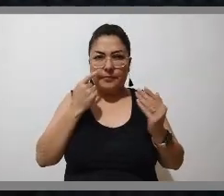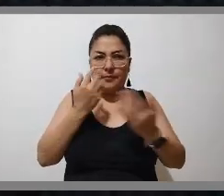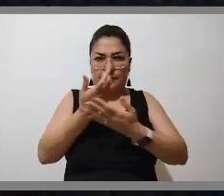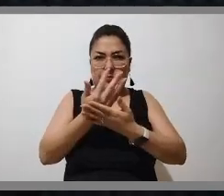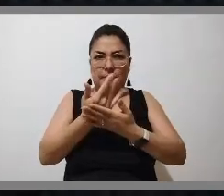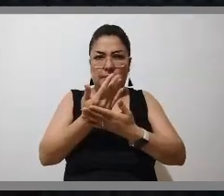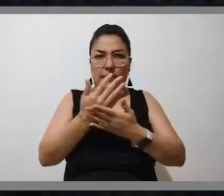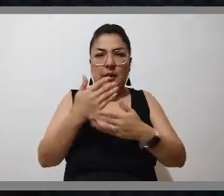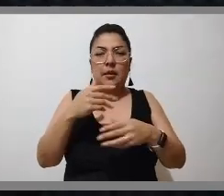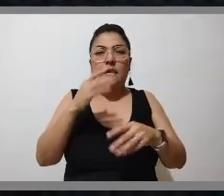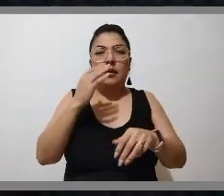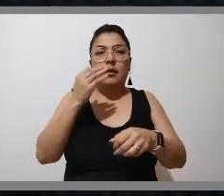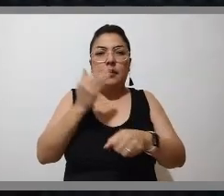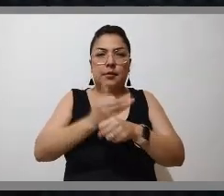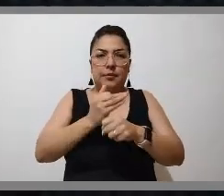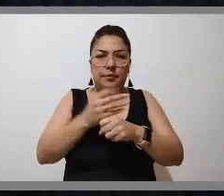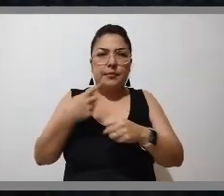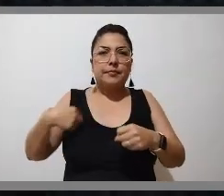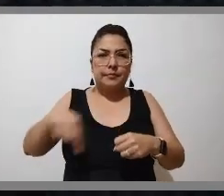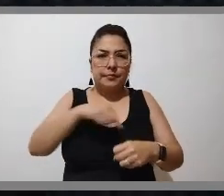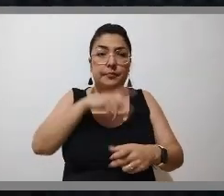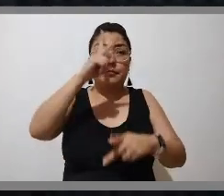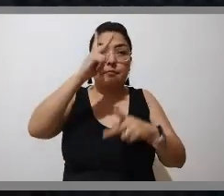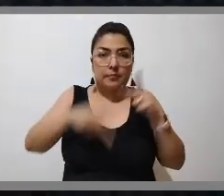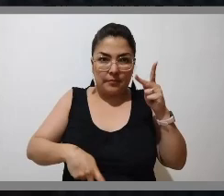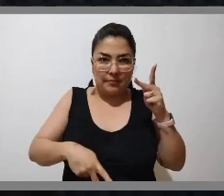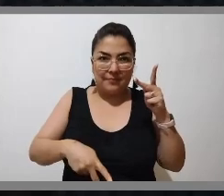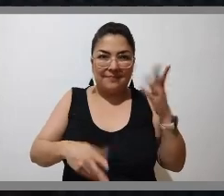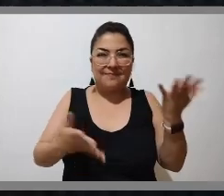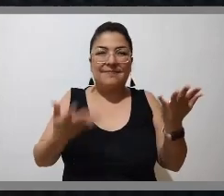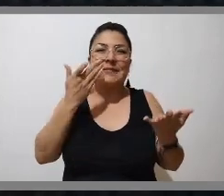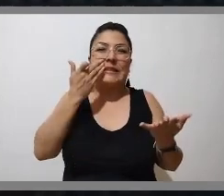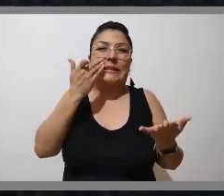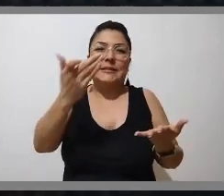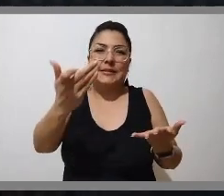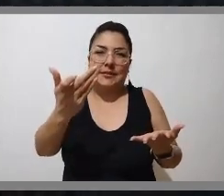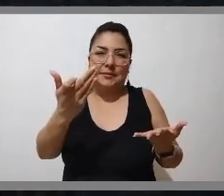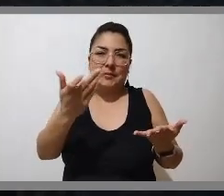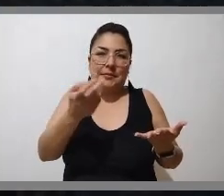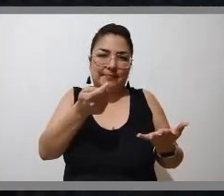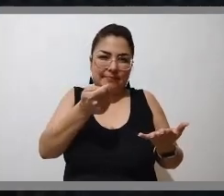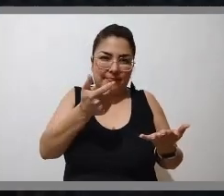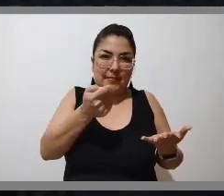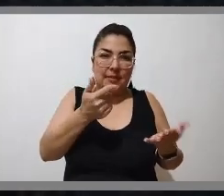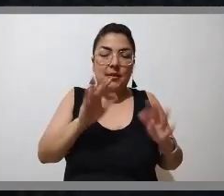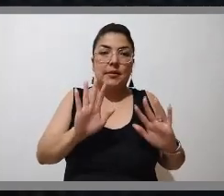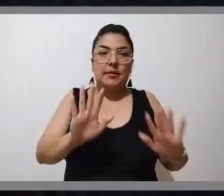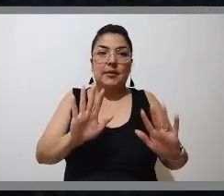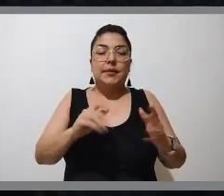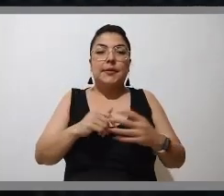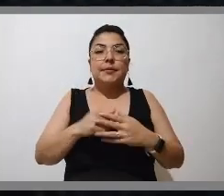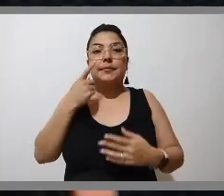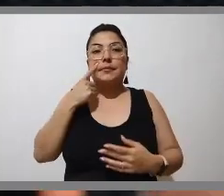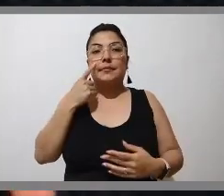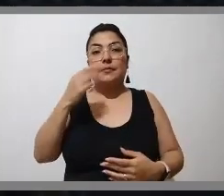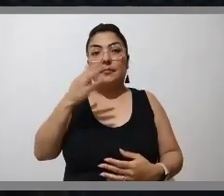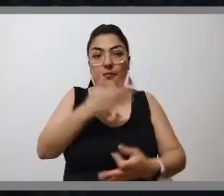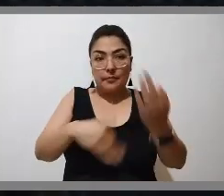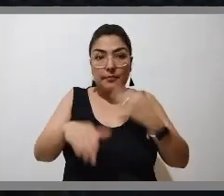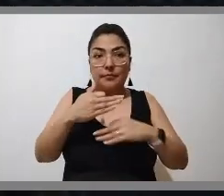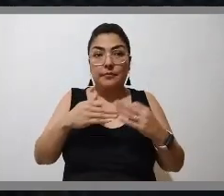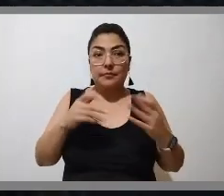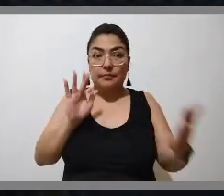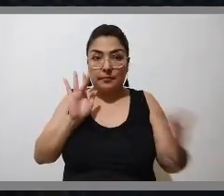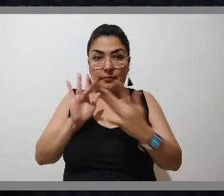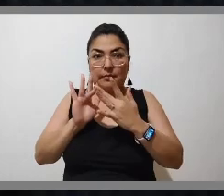me contesta esta pregunta regresando del corte? Porque ya sabe que el tiempo en radio y televisión es muy corto, entonces les pedimos